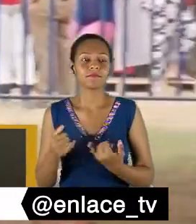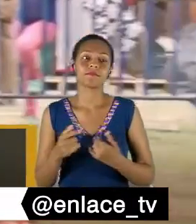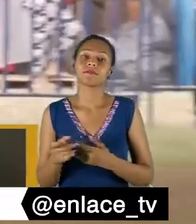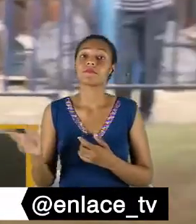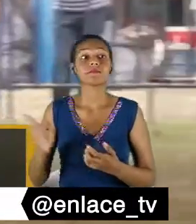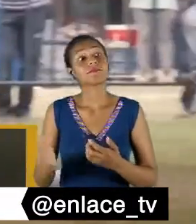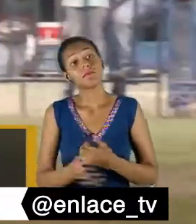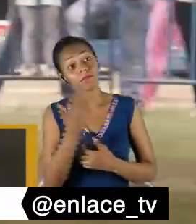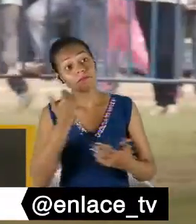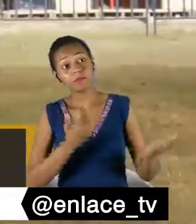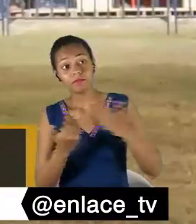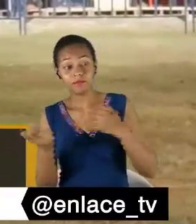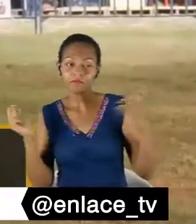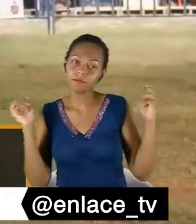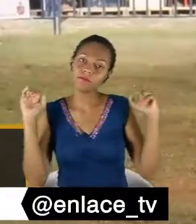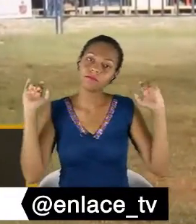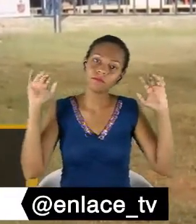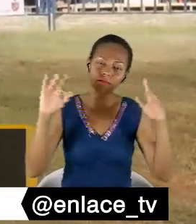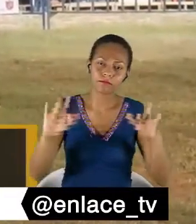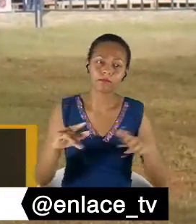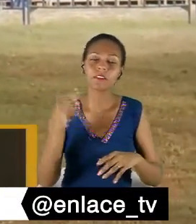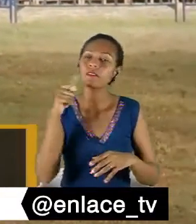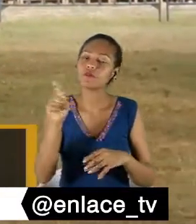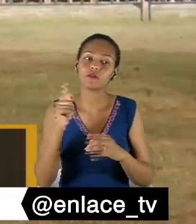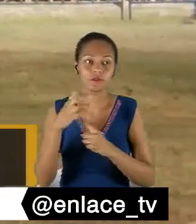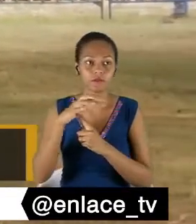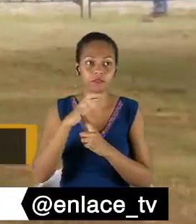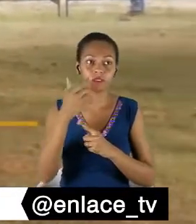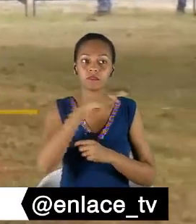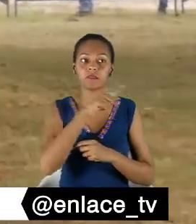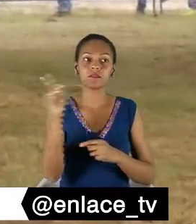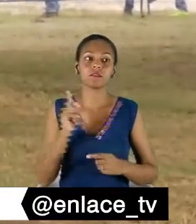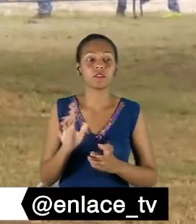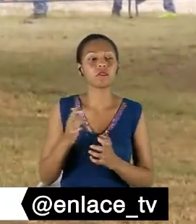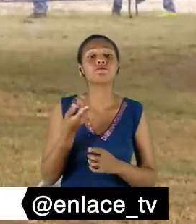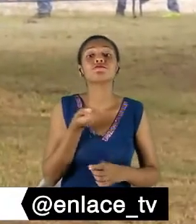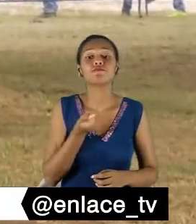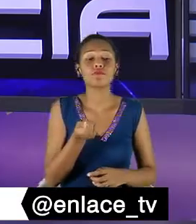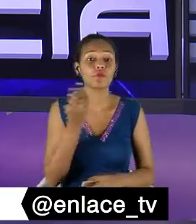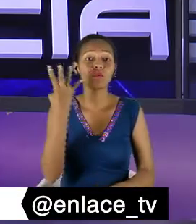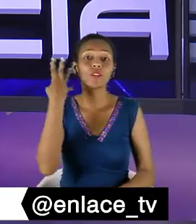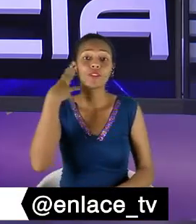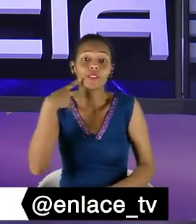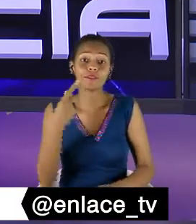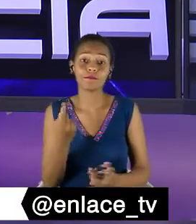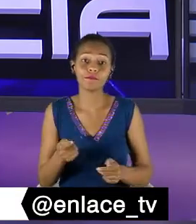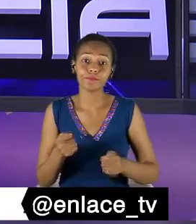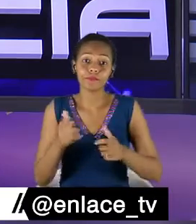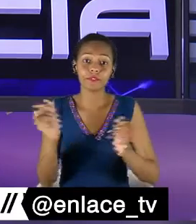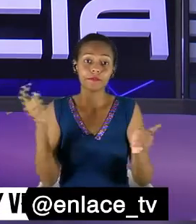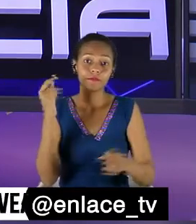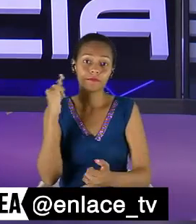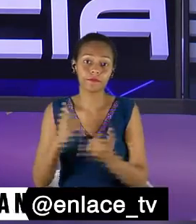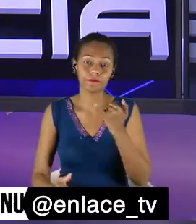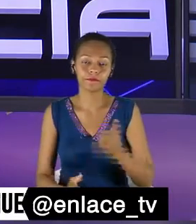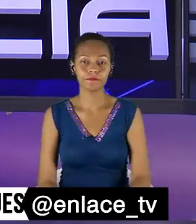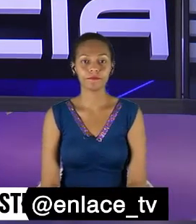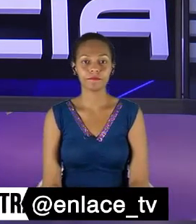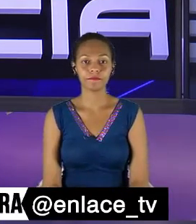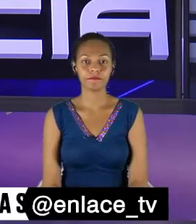que participen masivamente de Feriagro, al que le escasean tan solo cuatro días. Y en el Centro de